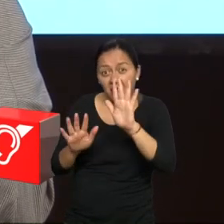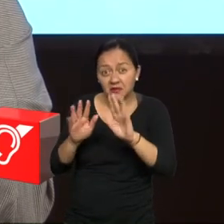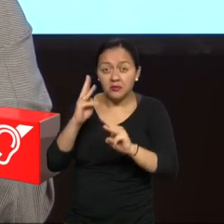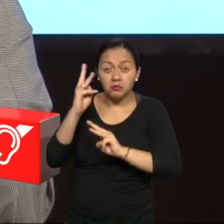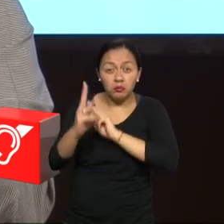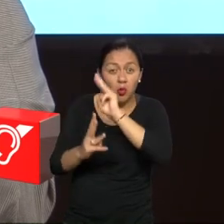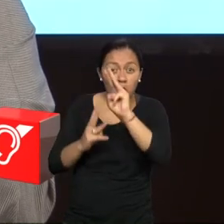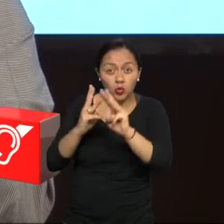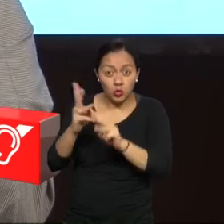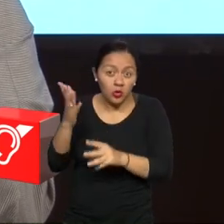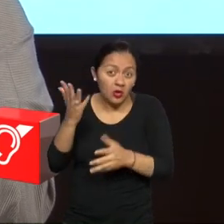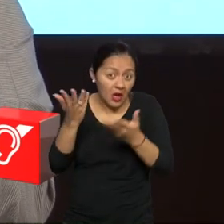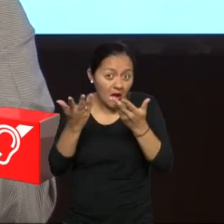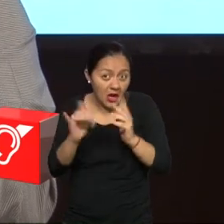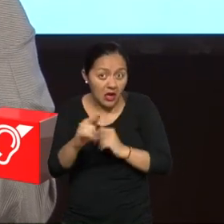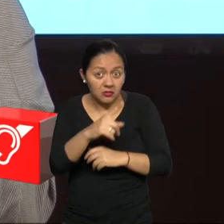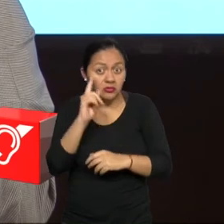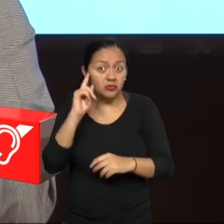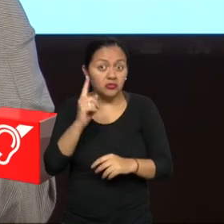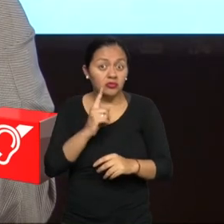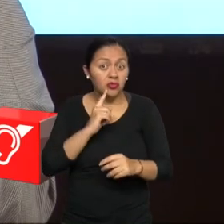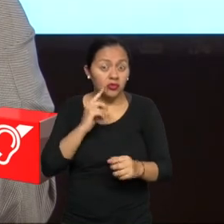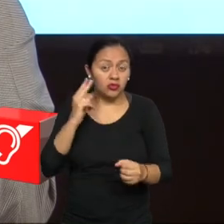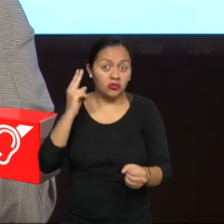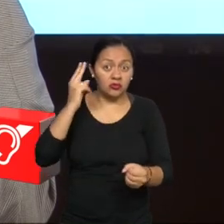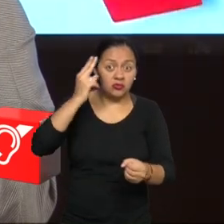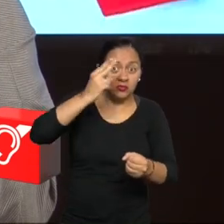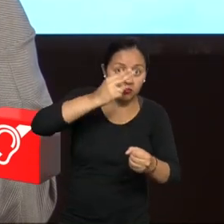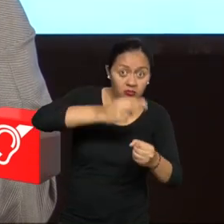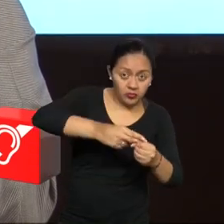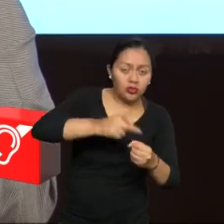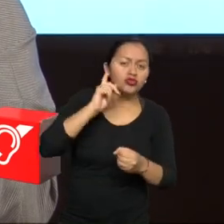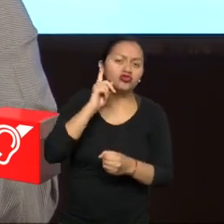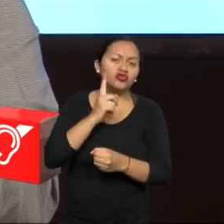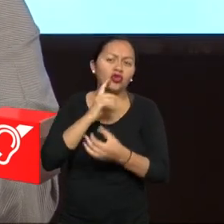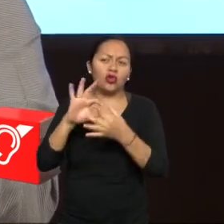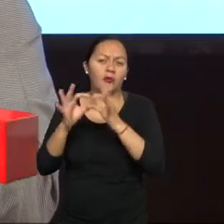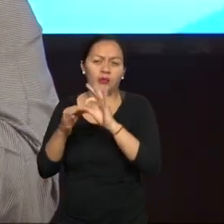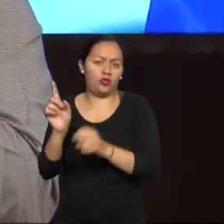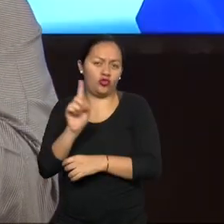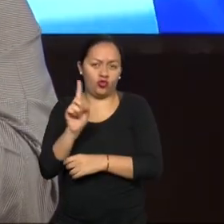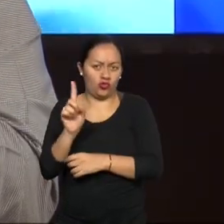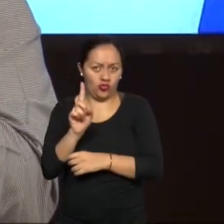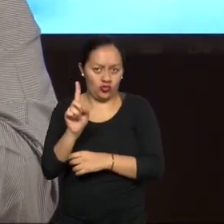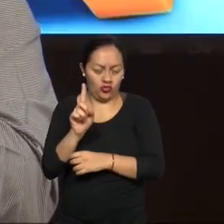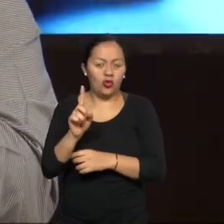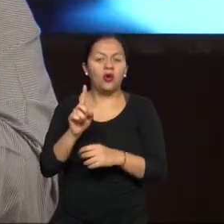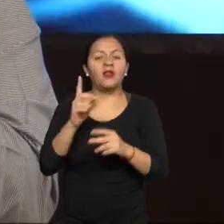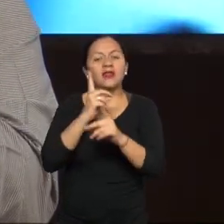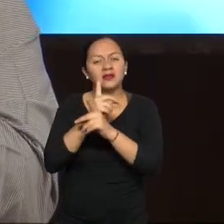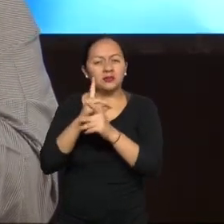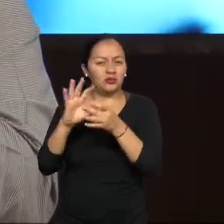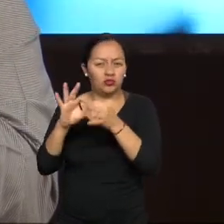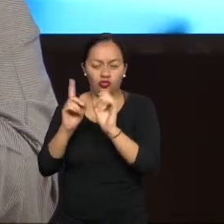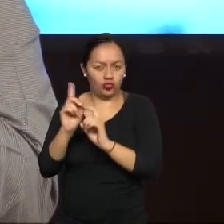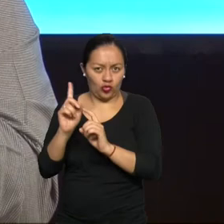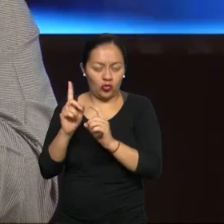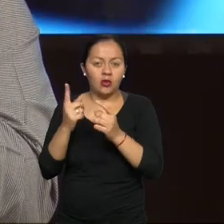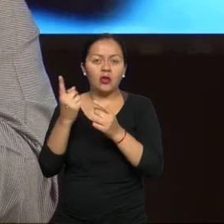participado en los olímpicos, no en los paralímpicos, sino en sordolímpicos. ¿Por qué se tiene que